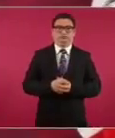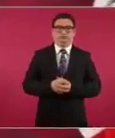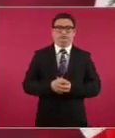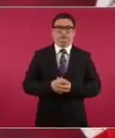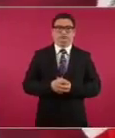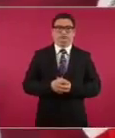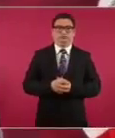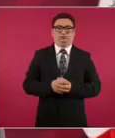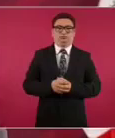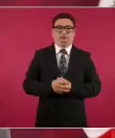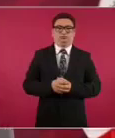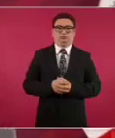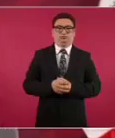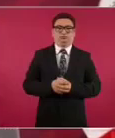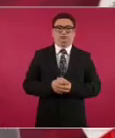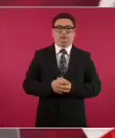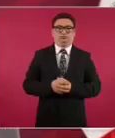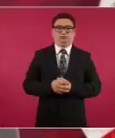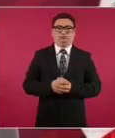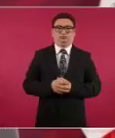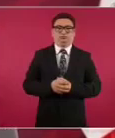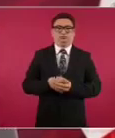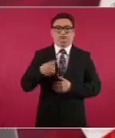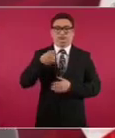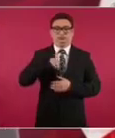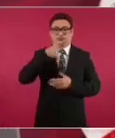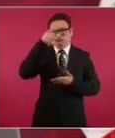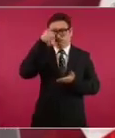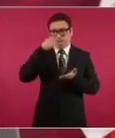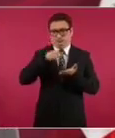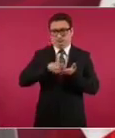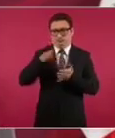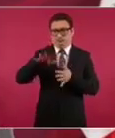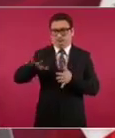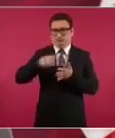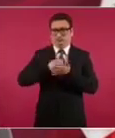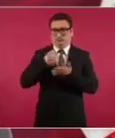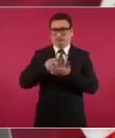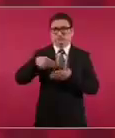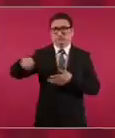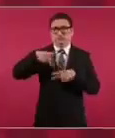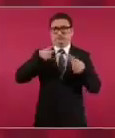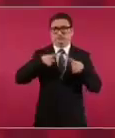Tamaulipas y su pueblo merecen un mejor destino.